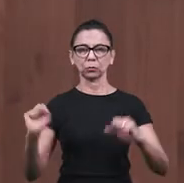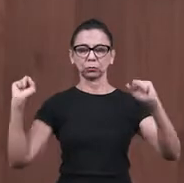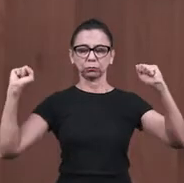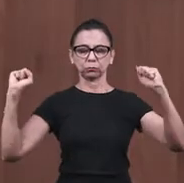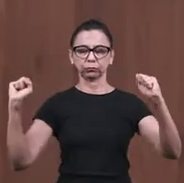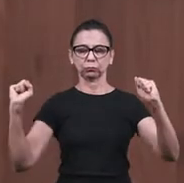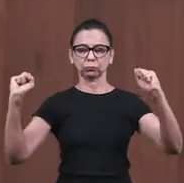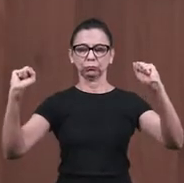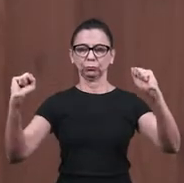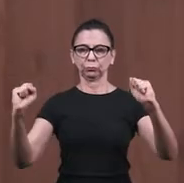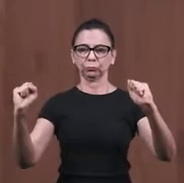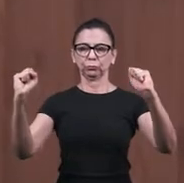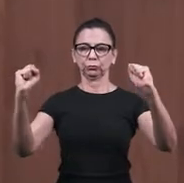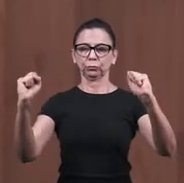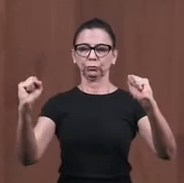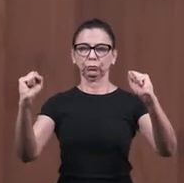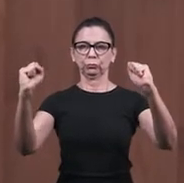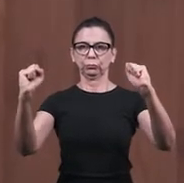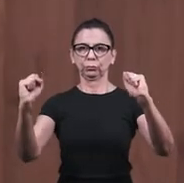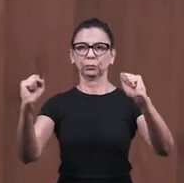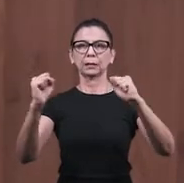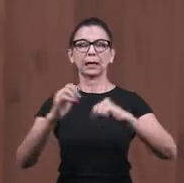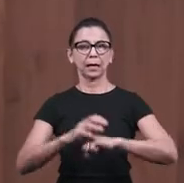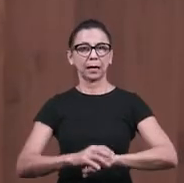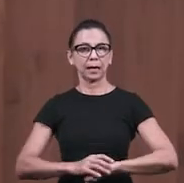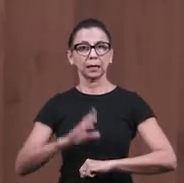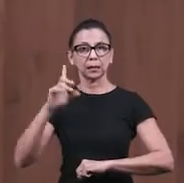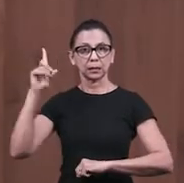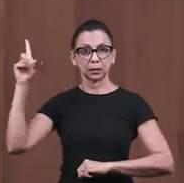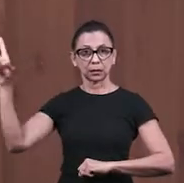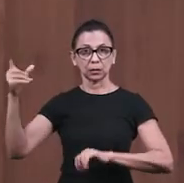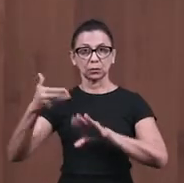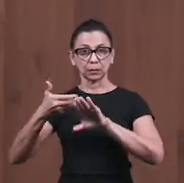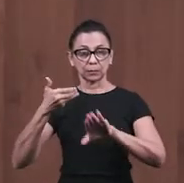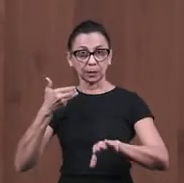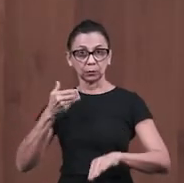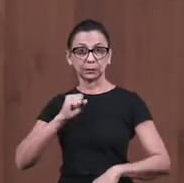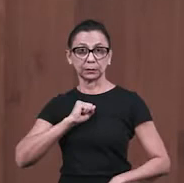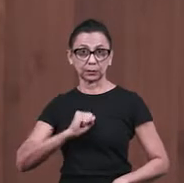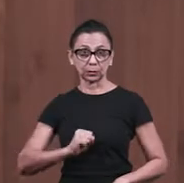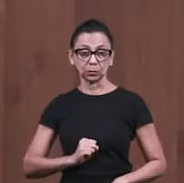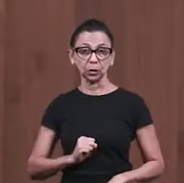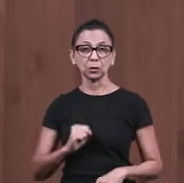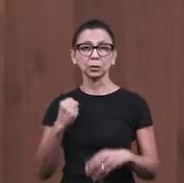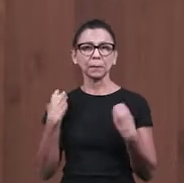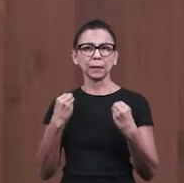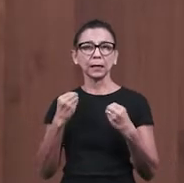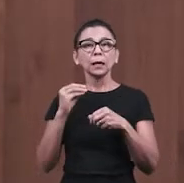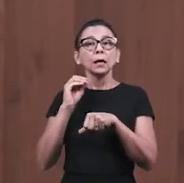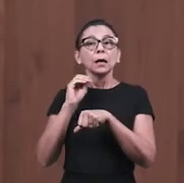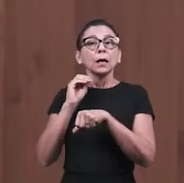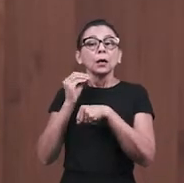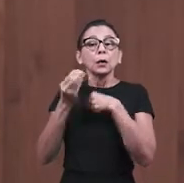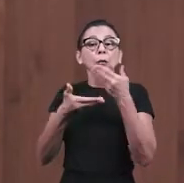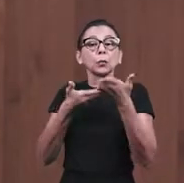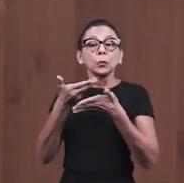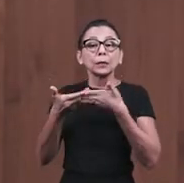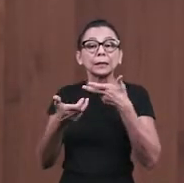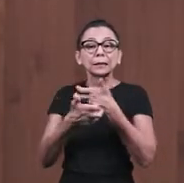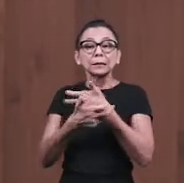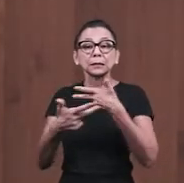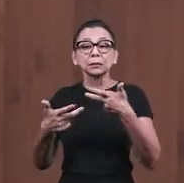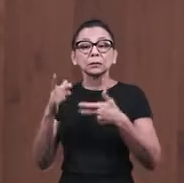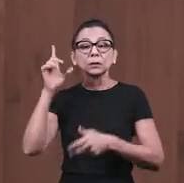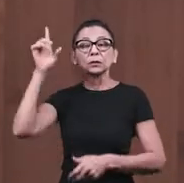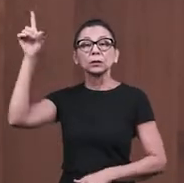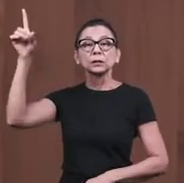sacerdotes, que eran hombres separados por Dios para cuidar solamente de las cosas del Señor. Mas miren